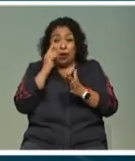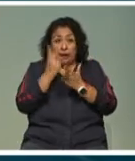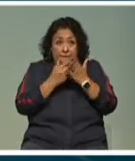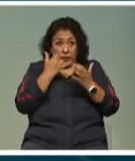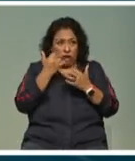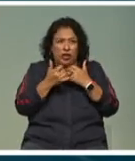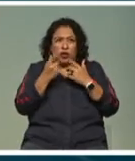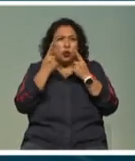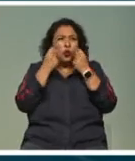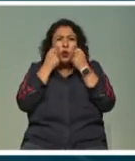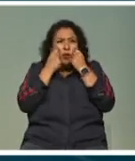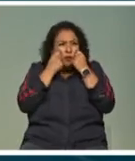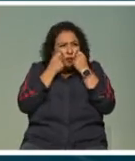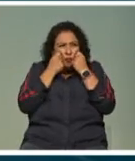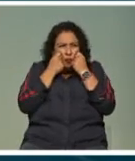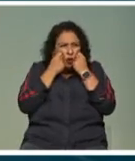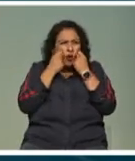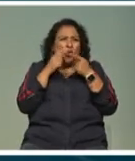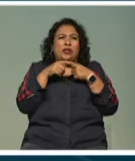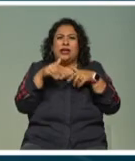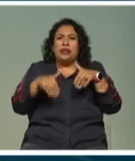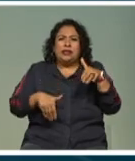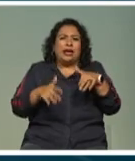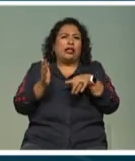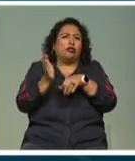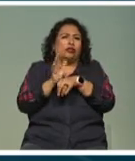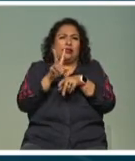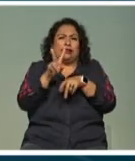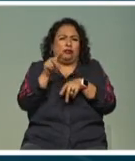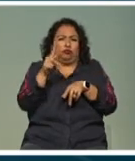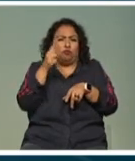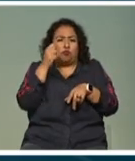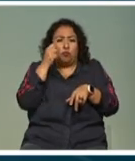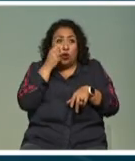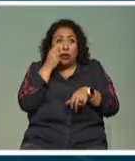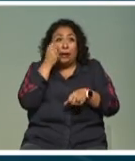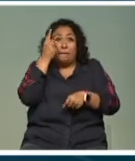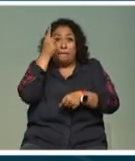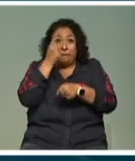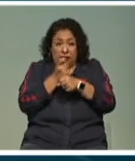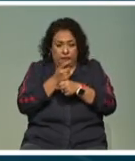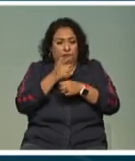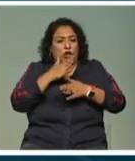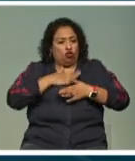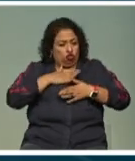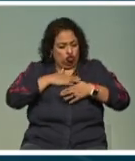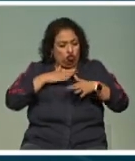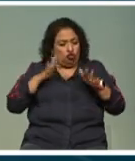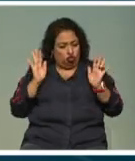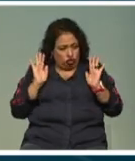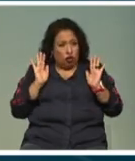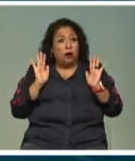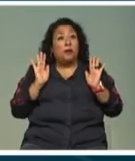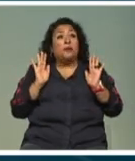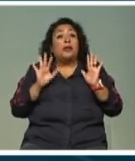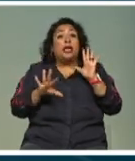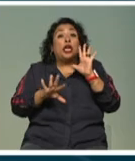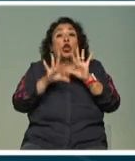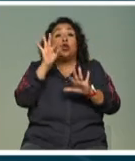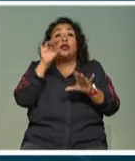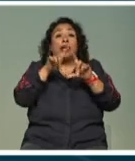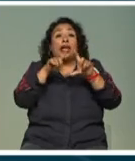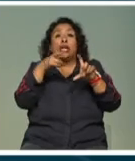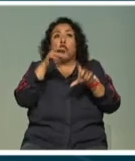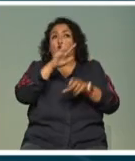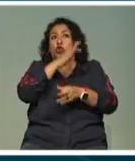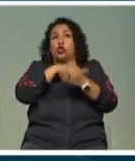proyecto, no importa si es teatro, cine, televisión, lo primero que yo hago es encontrar en mi guión